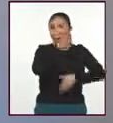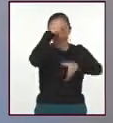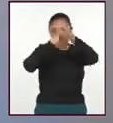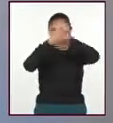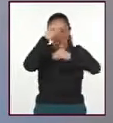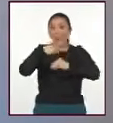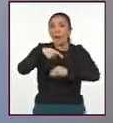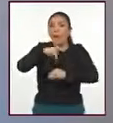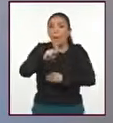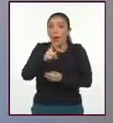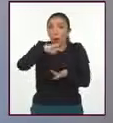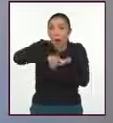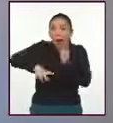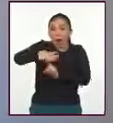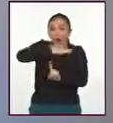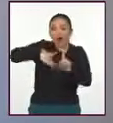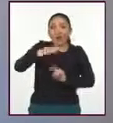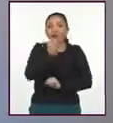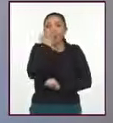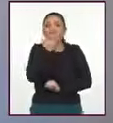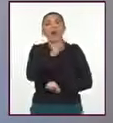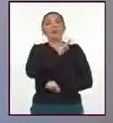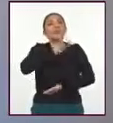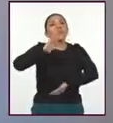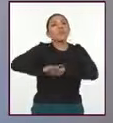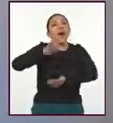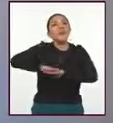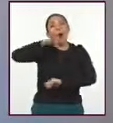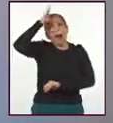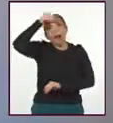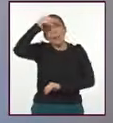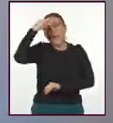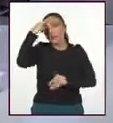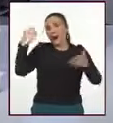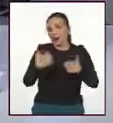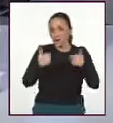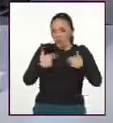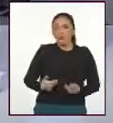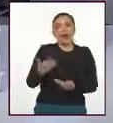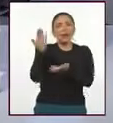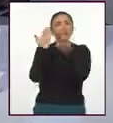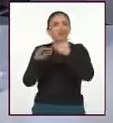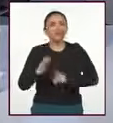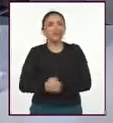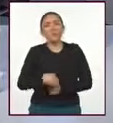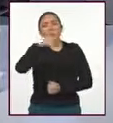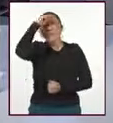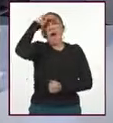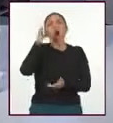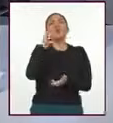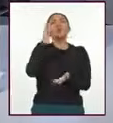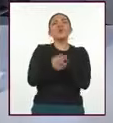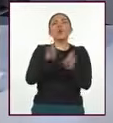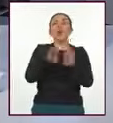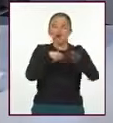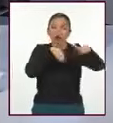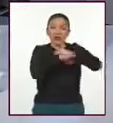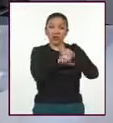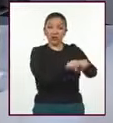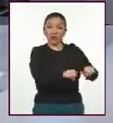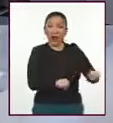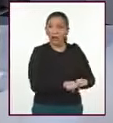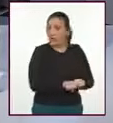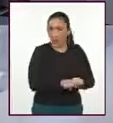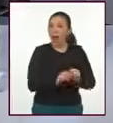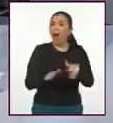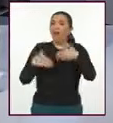el contexto escolar que se da el aprendizaje y el desarrollo del ser humano. No es nada más en el aula, es en el